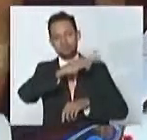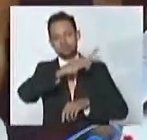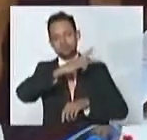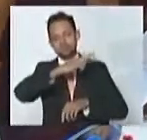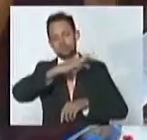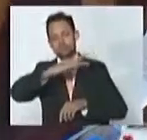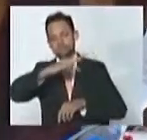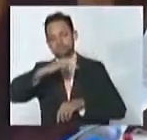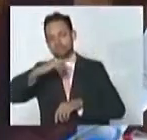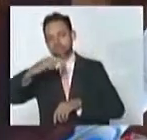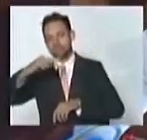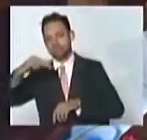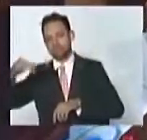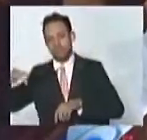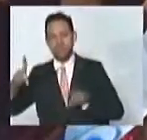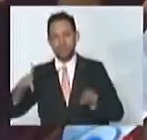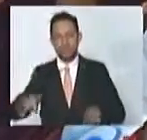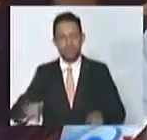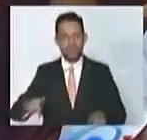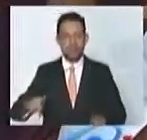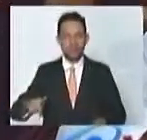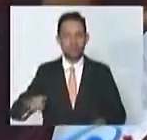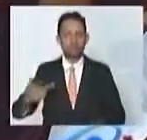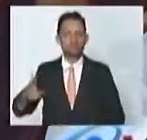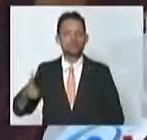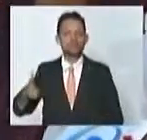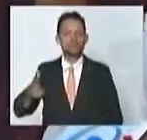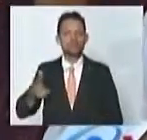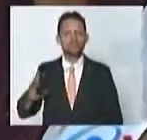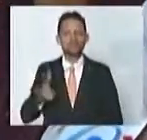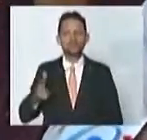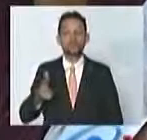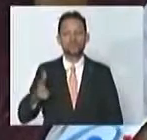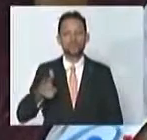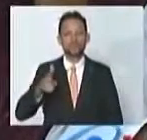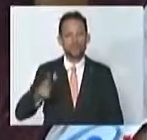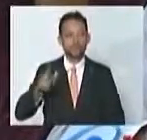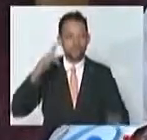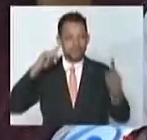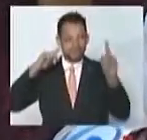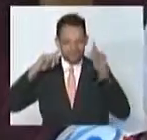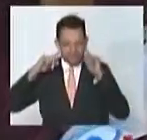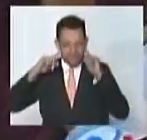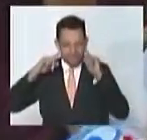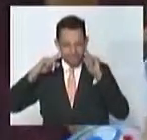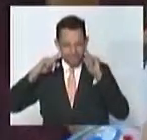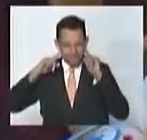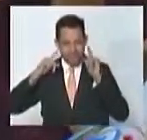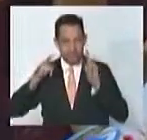viajes por el ruido. Y esto se hace pues a diseño,